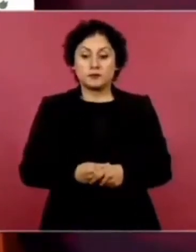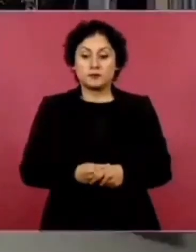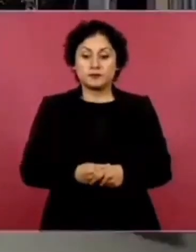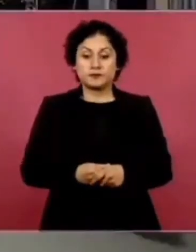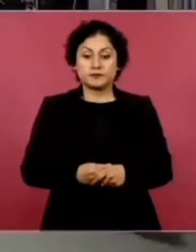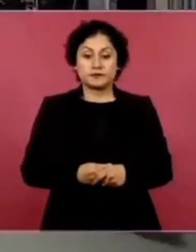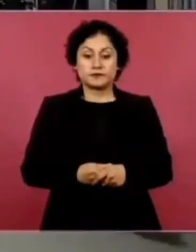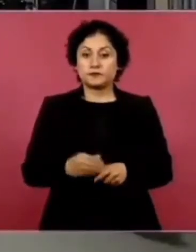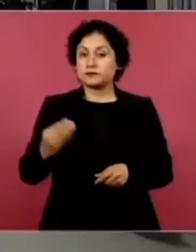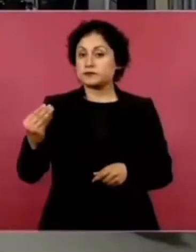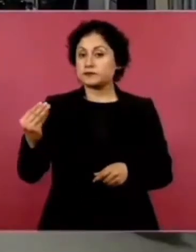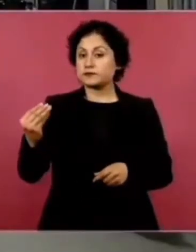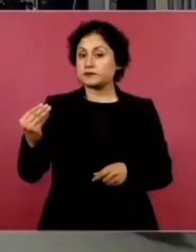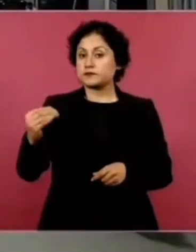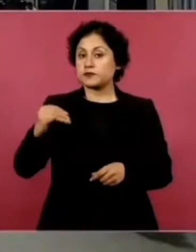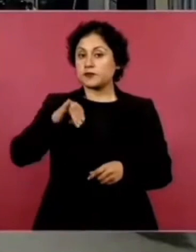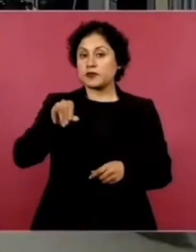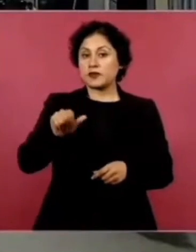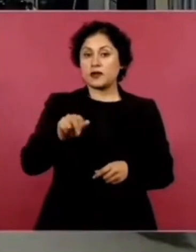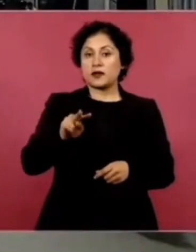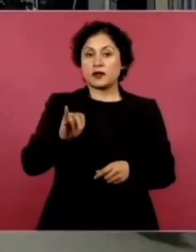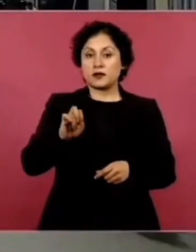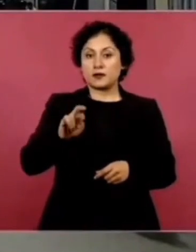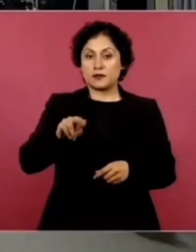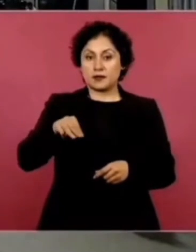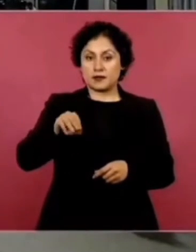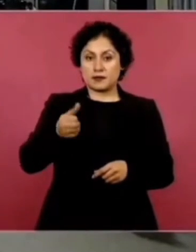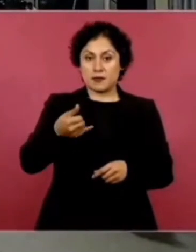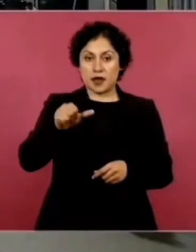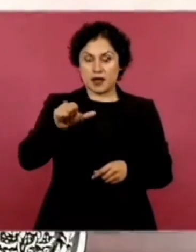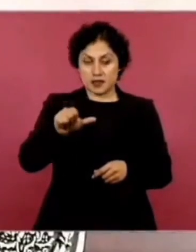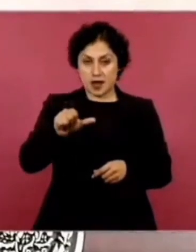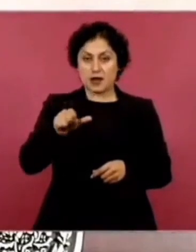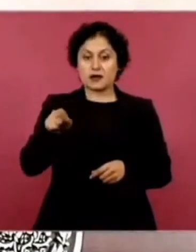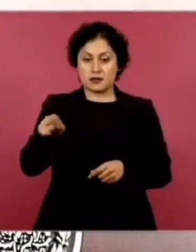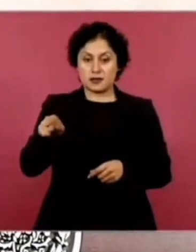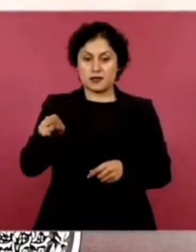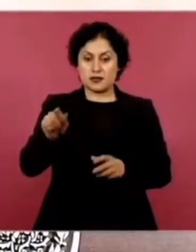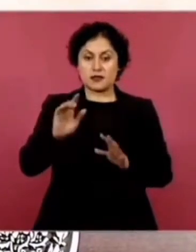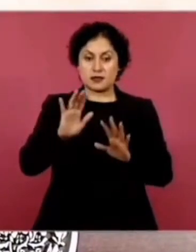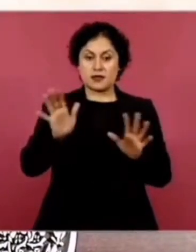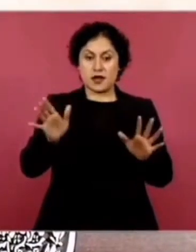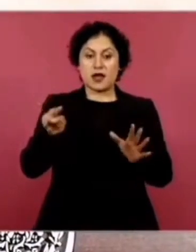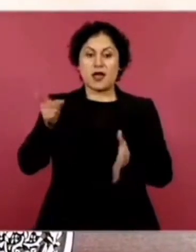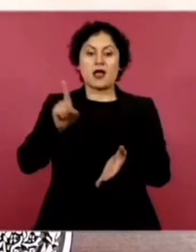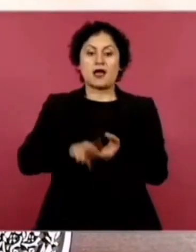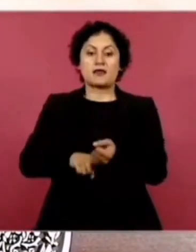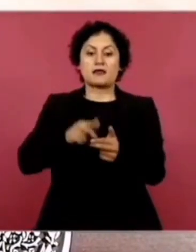Javier Maya se fue, Javier May, que estaba en el Tremaya.